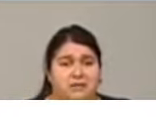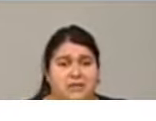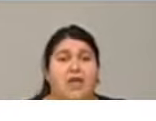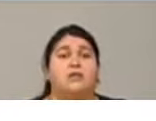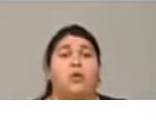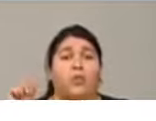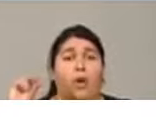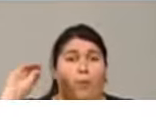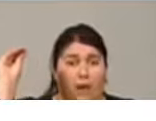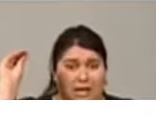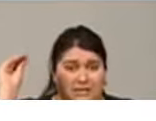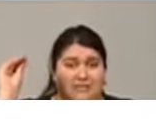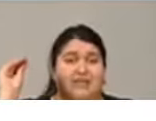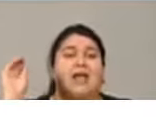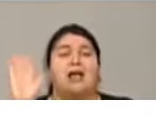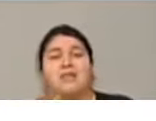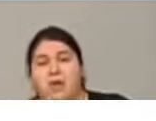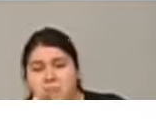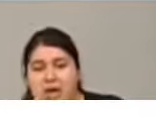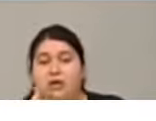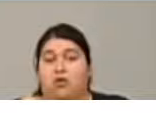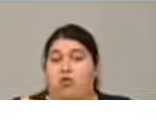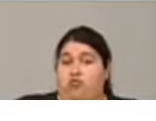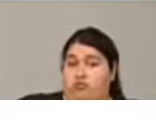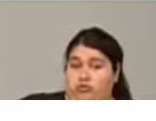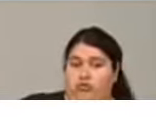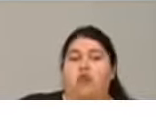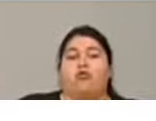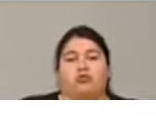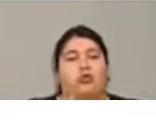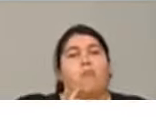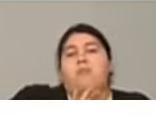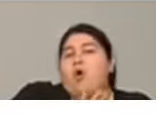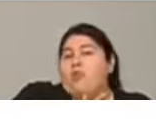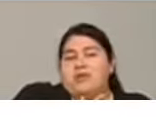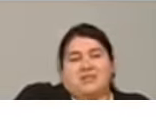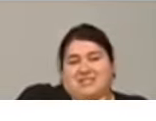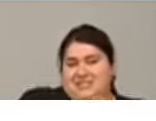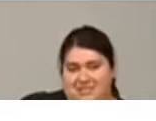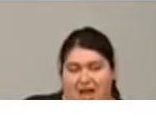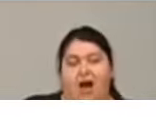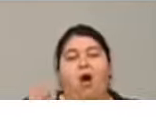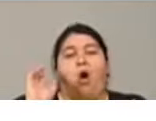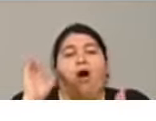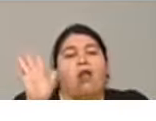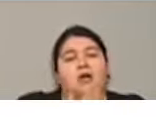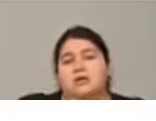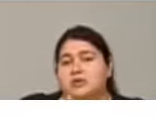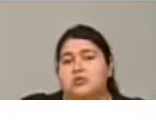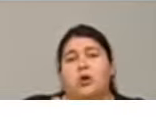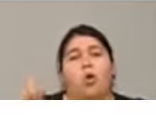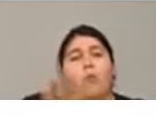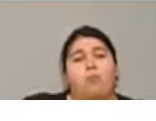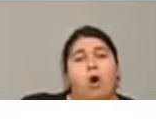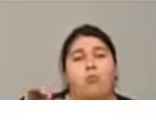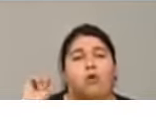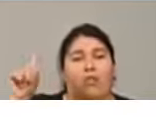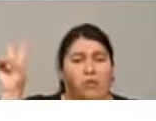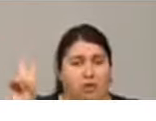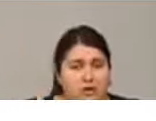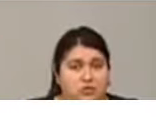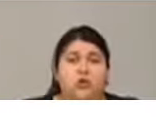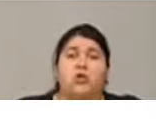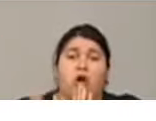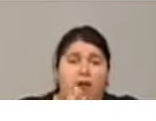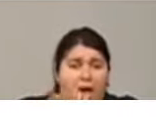de Brasil, al presidente de México. En el caso nuestro somos una provincia, esperamos que esto lo resuelva el pueblo venezolano dentro de la ley